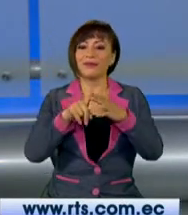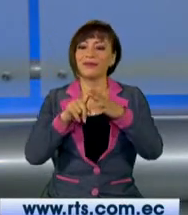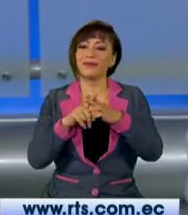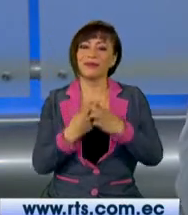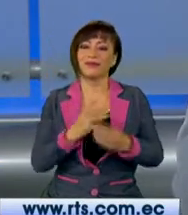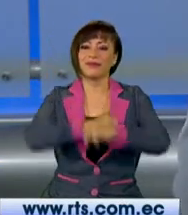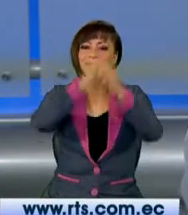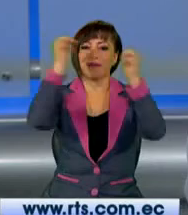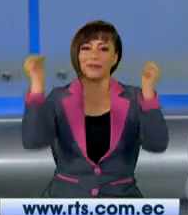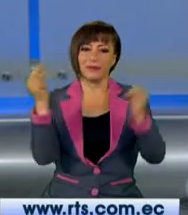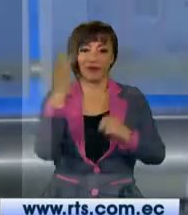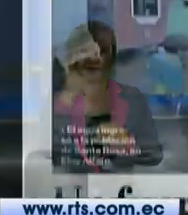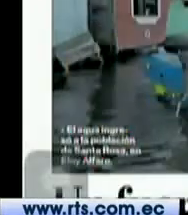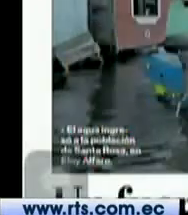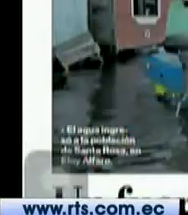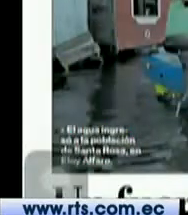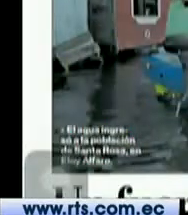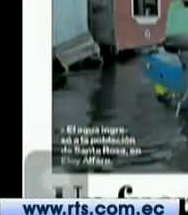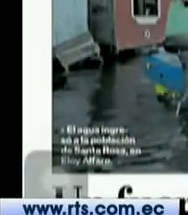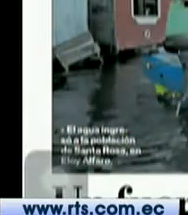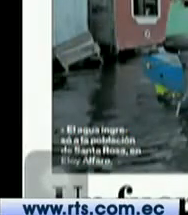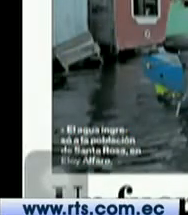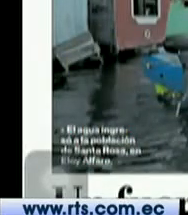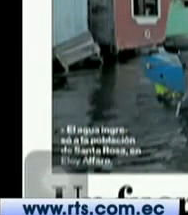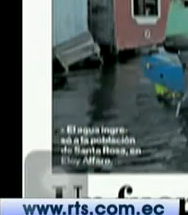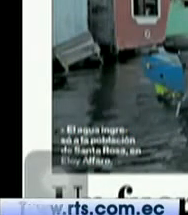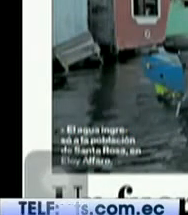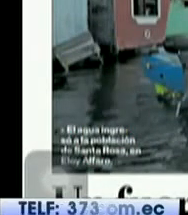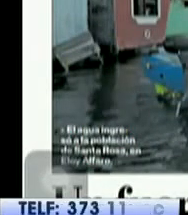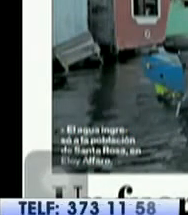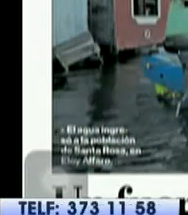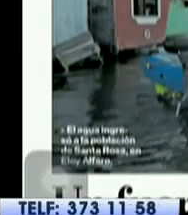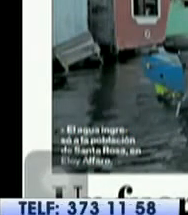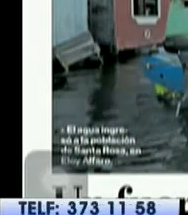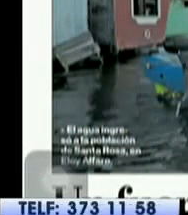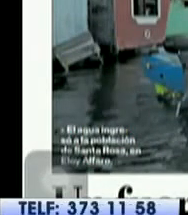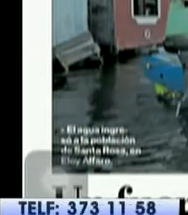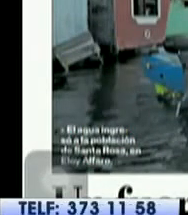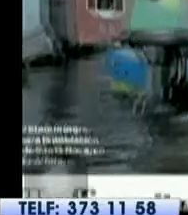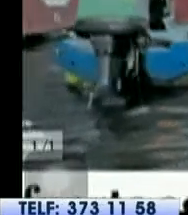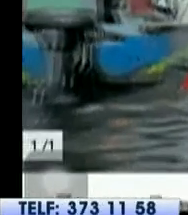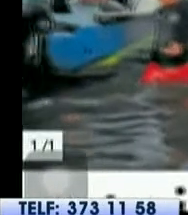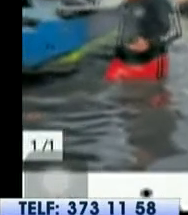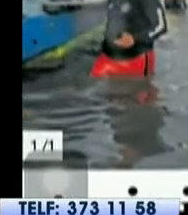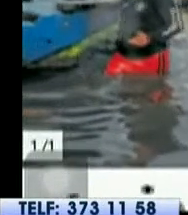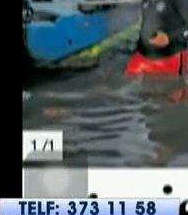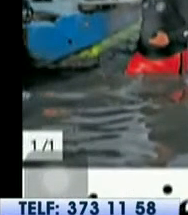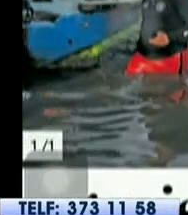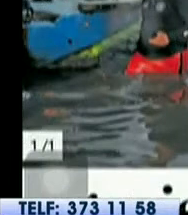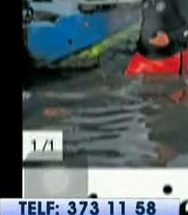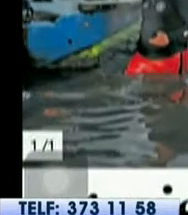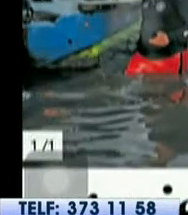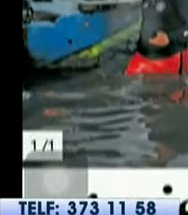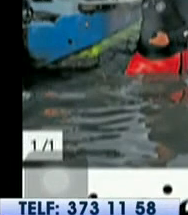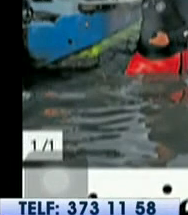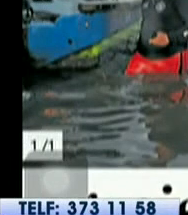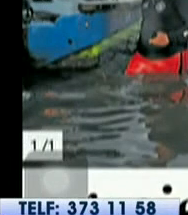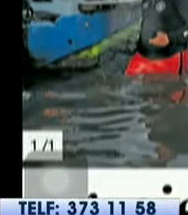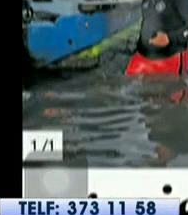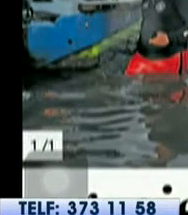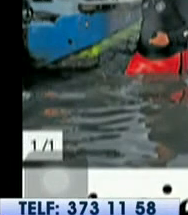revisando diario El Comercio, lo que nos trae en su primera edición. Atención, la economía cae por